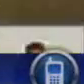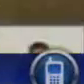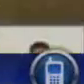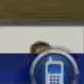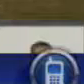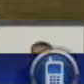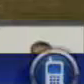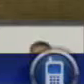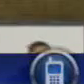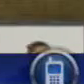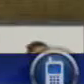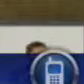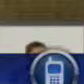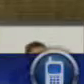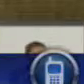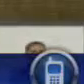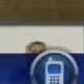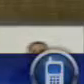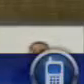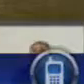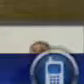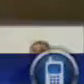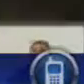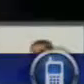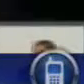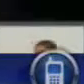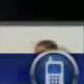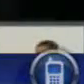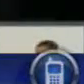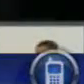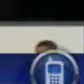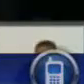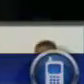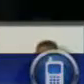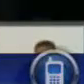por separado, al Senado primero, y cuando ya tenga